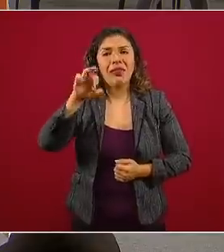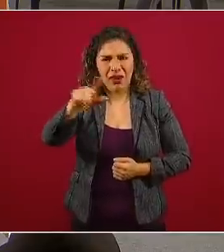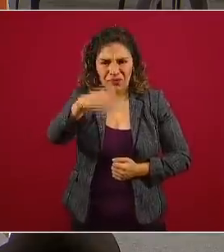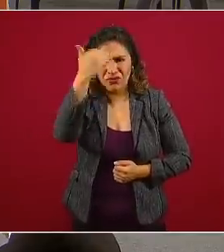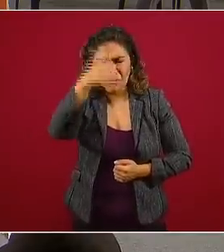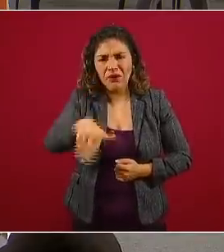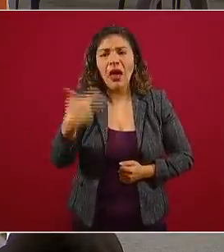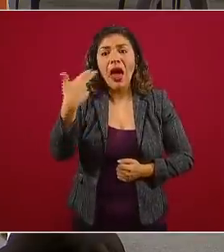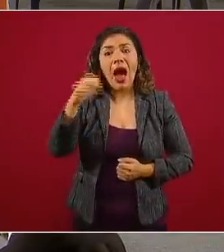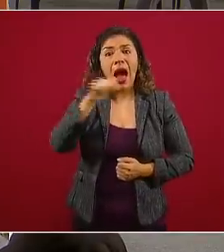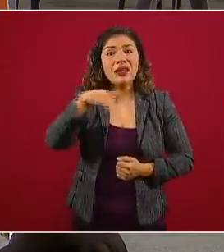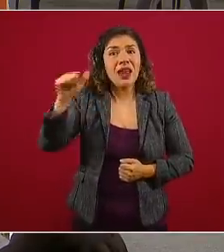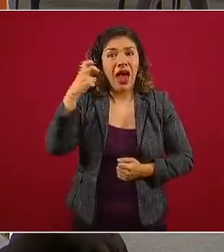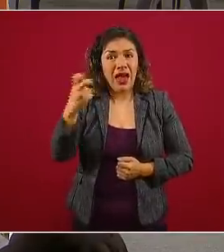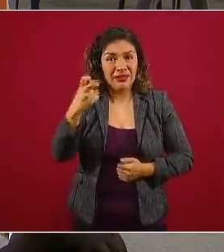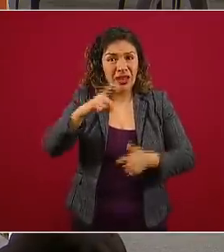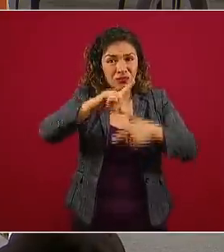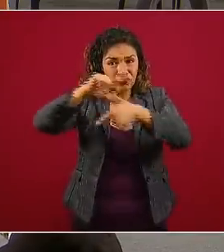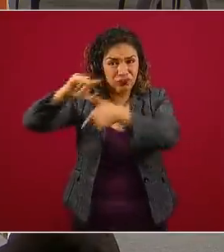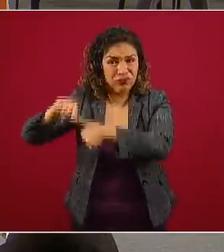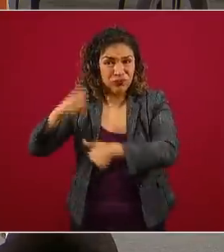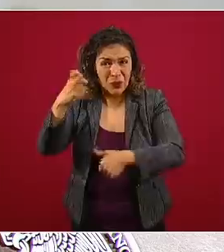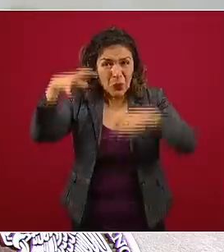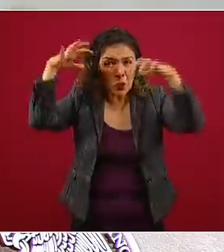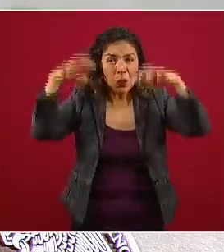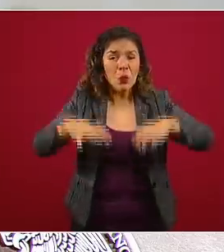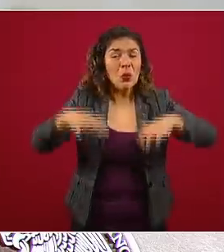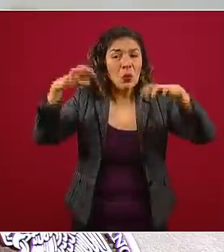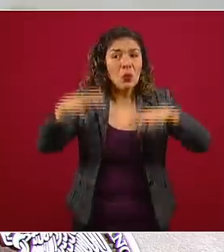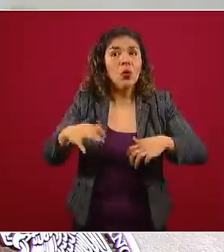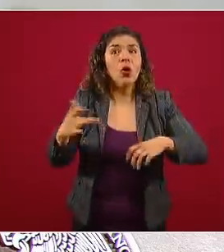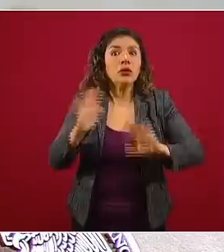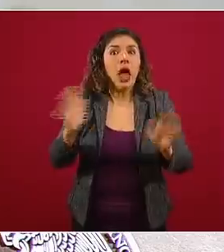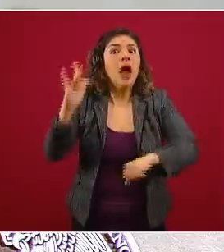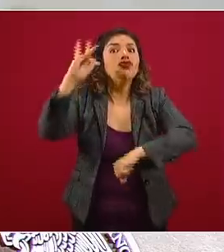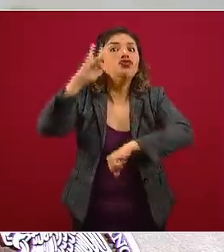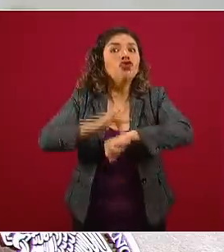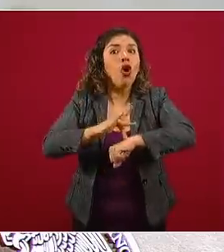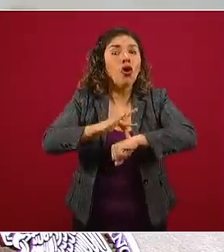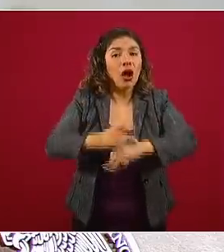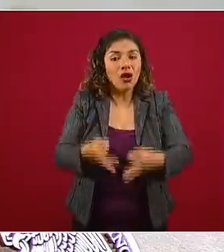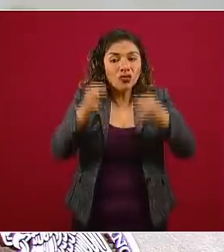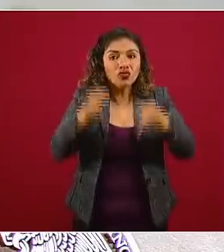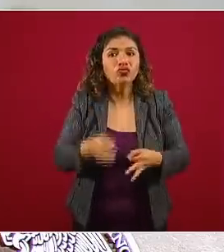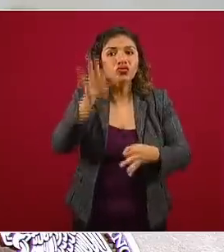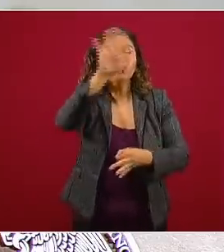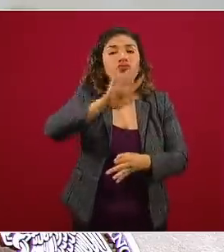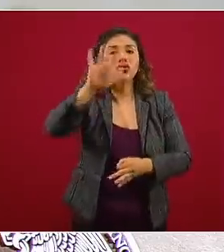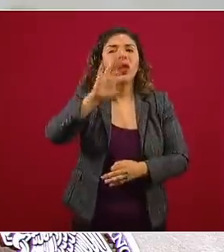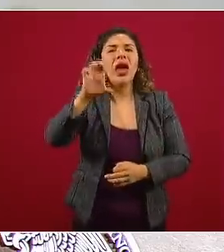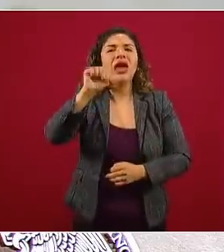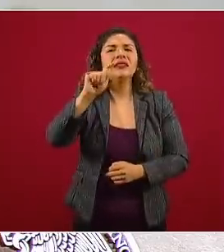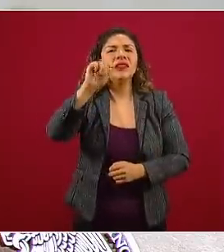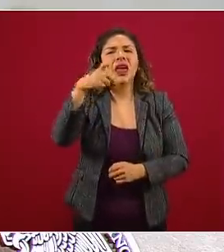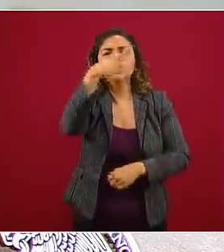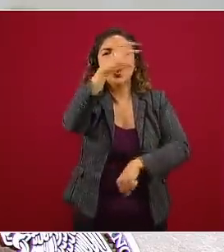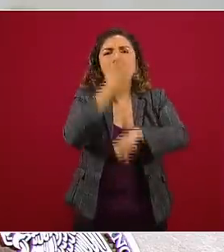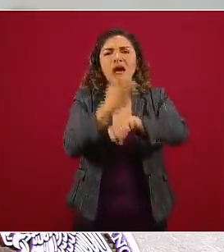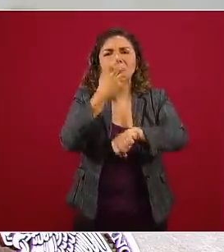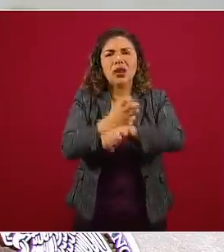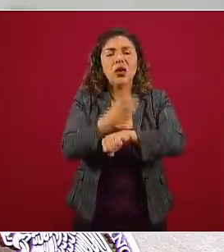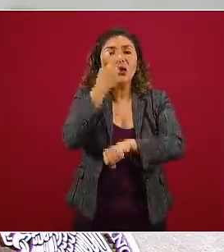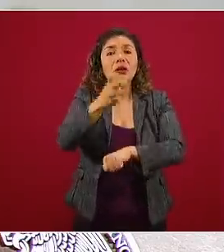que gana un ciclón tropical que tocó tierra en la costa este de los eeuu como